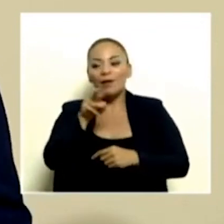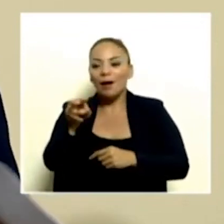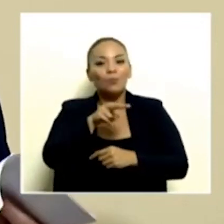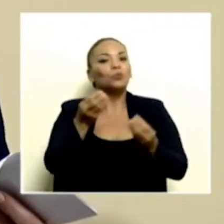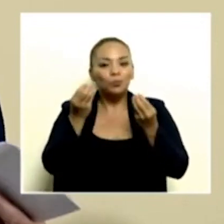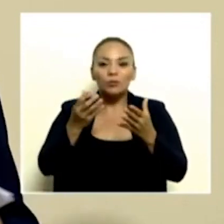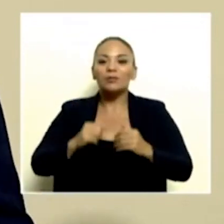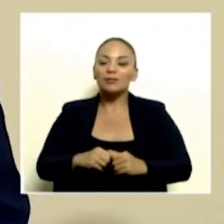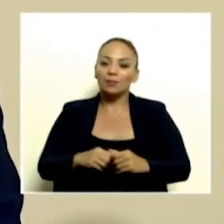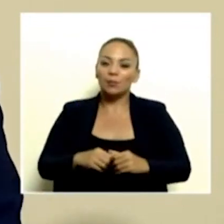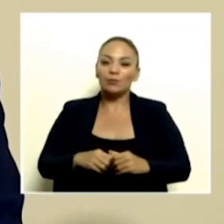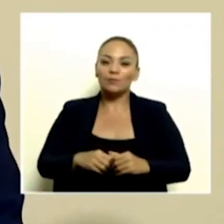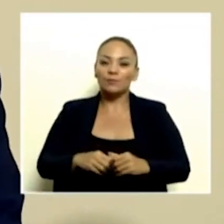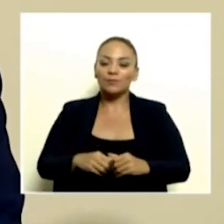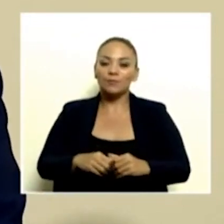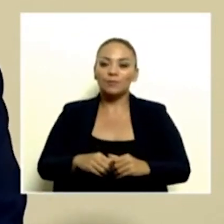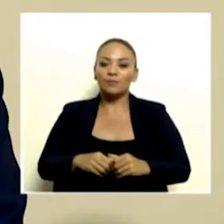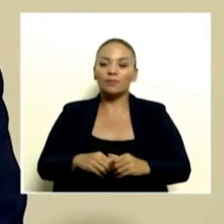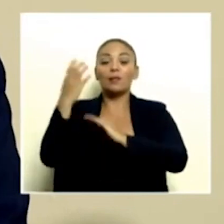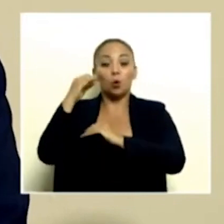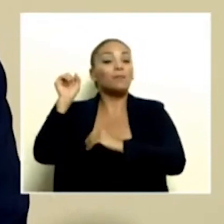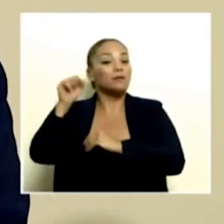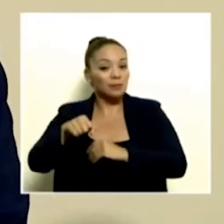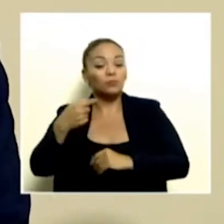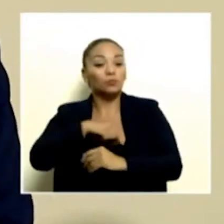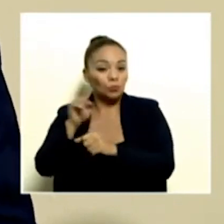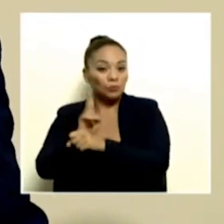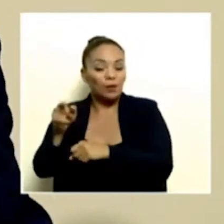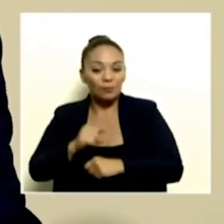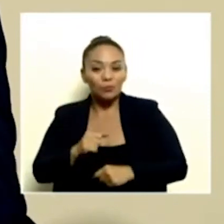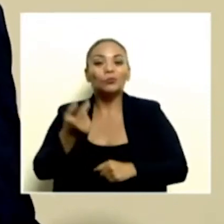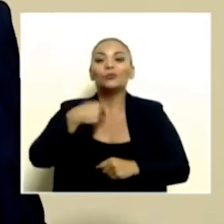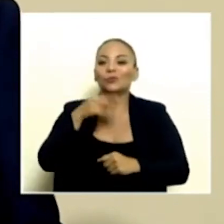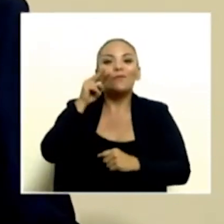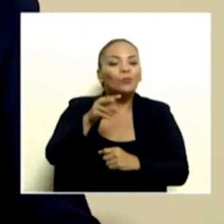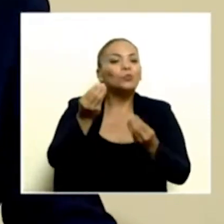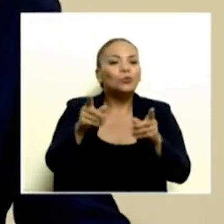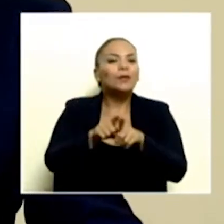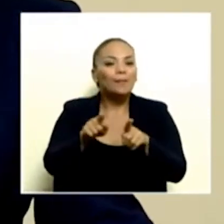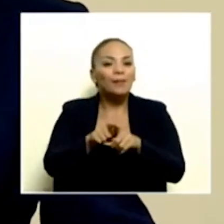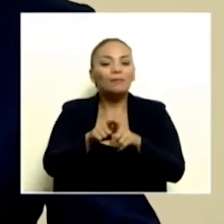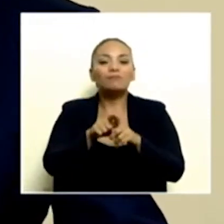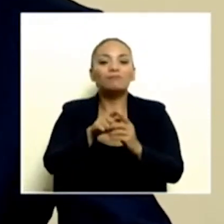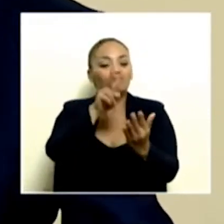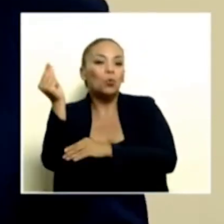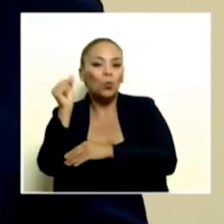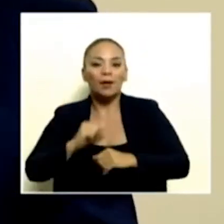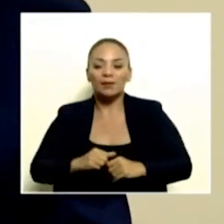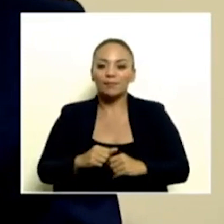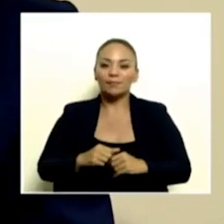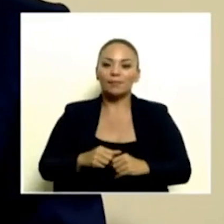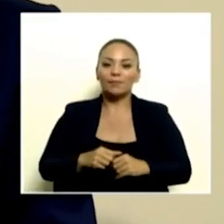en el la ley de Colombia nos fijamos muchísimo también en la ley de Uruguay